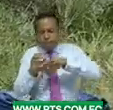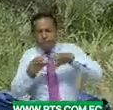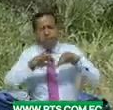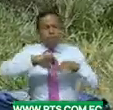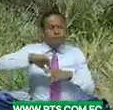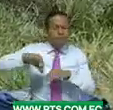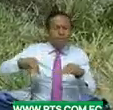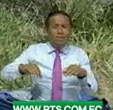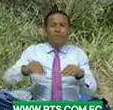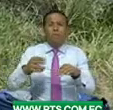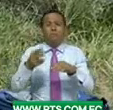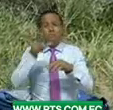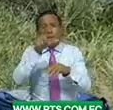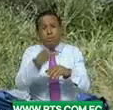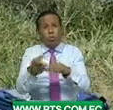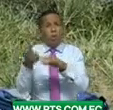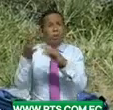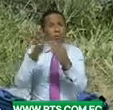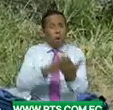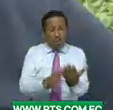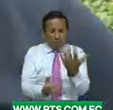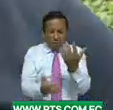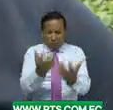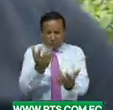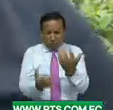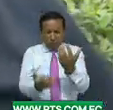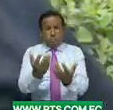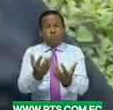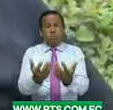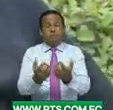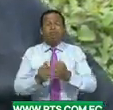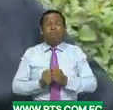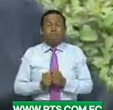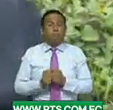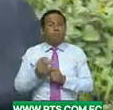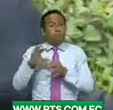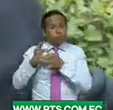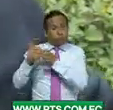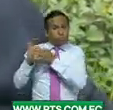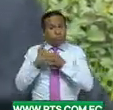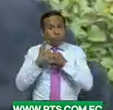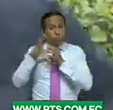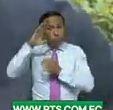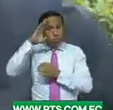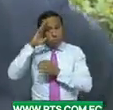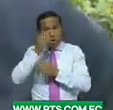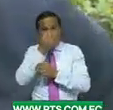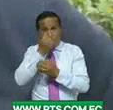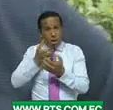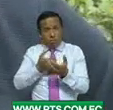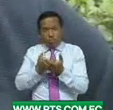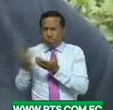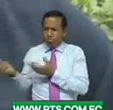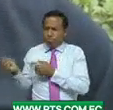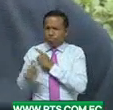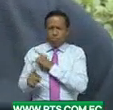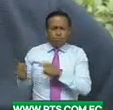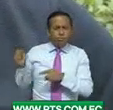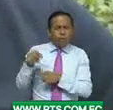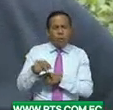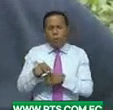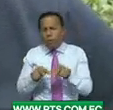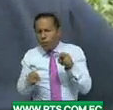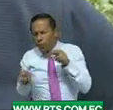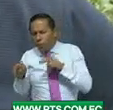y la aeronave parcialmente quemada. Al momento de llegar los compañeros, pues tuvieron que caminar aproximadamente unos 30 minutos para